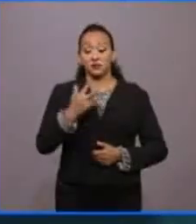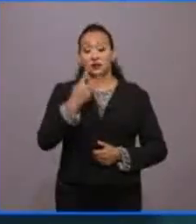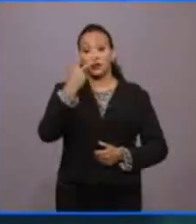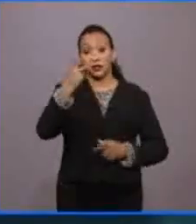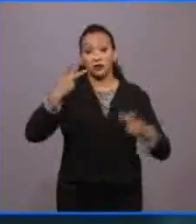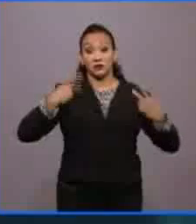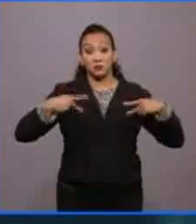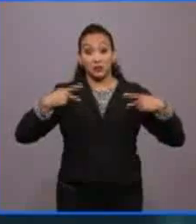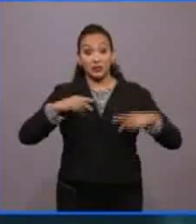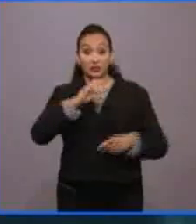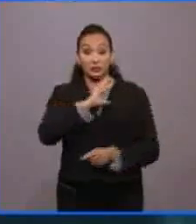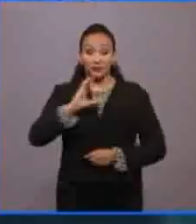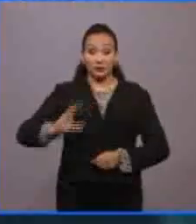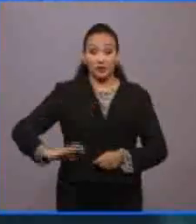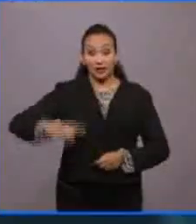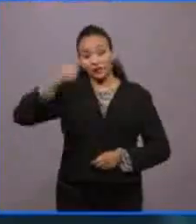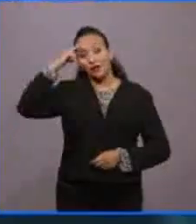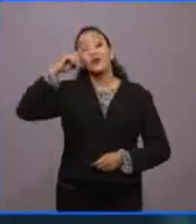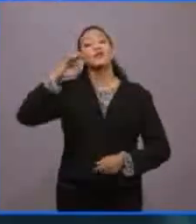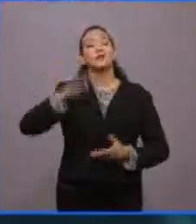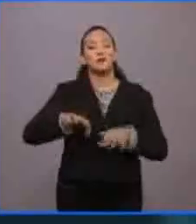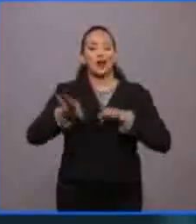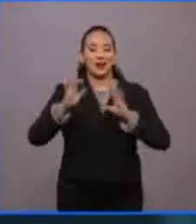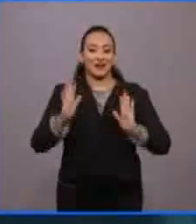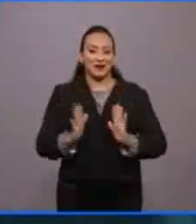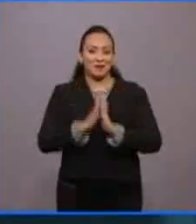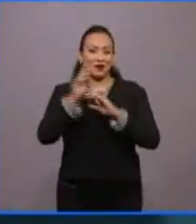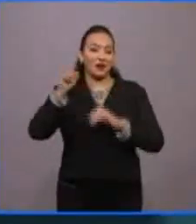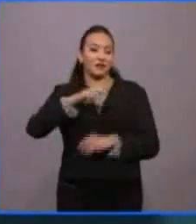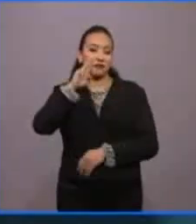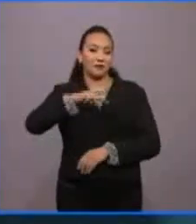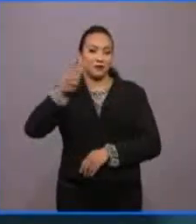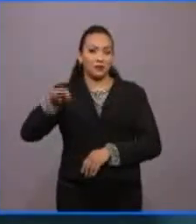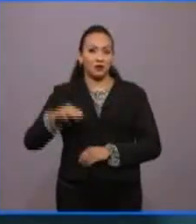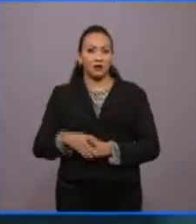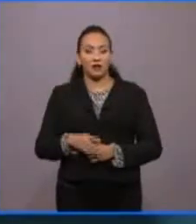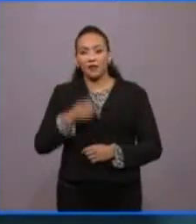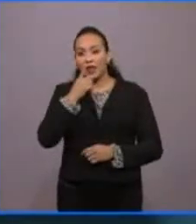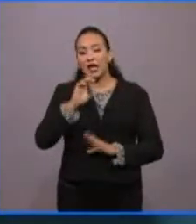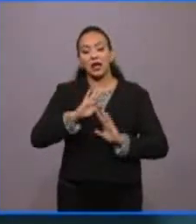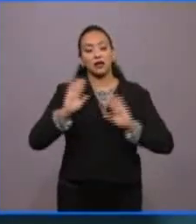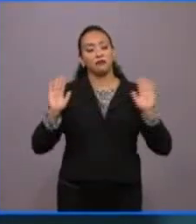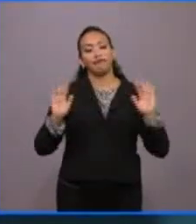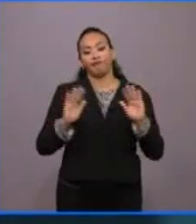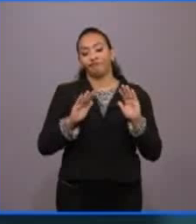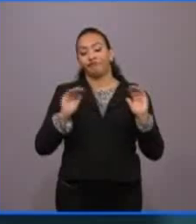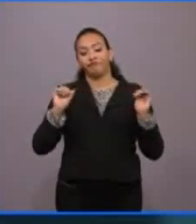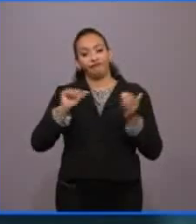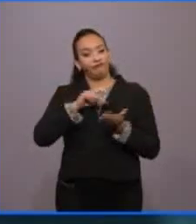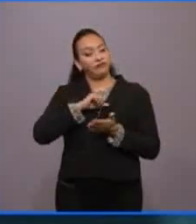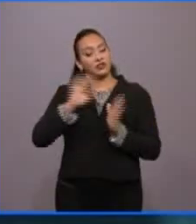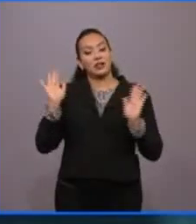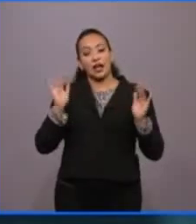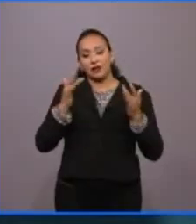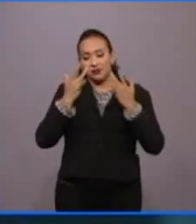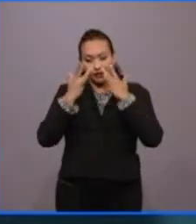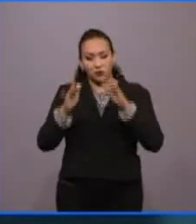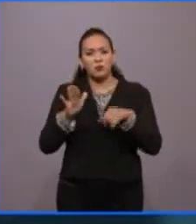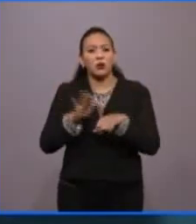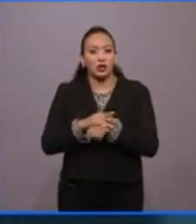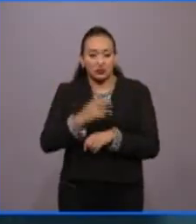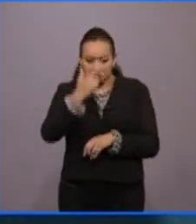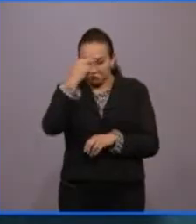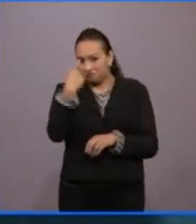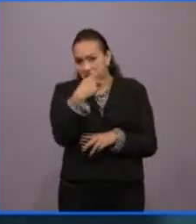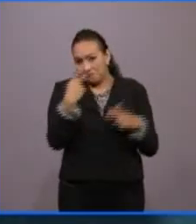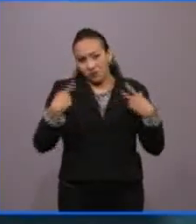52 personas candidatas a la elección del Poder Judicial en Michoacán declinaron por razones personales, reveló el